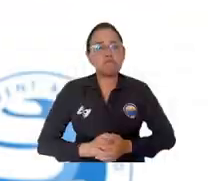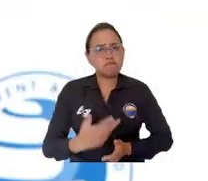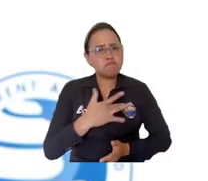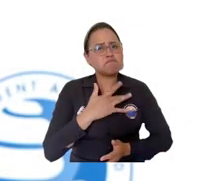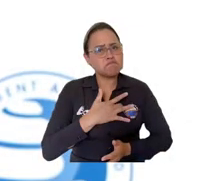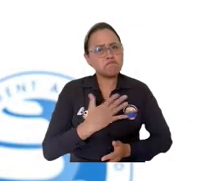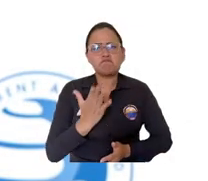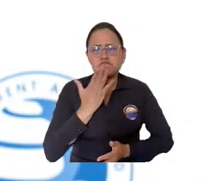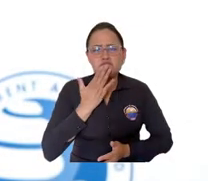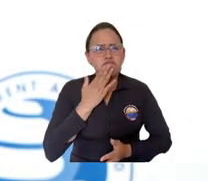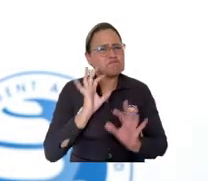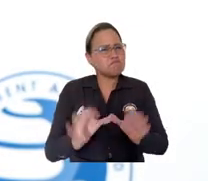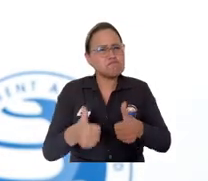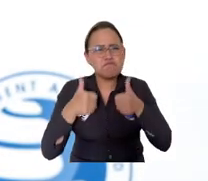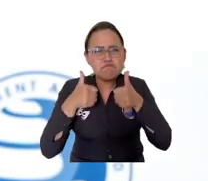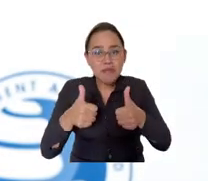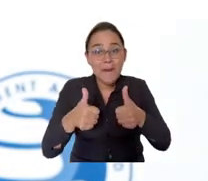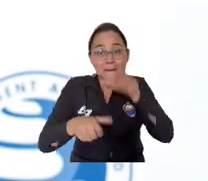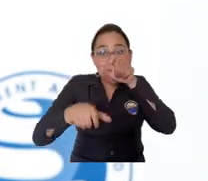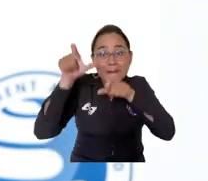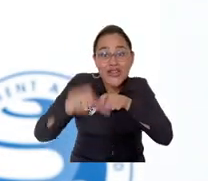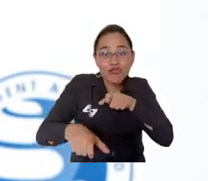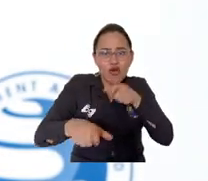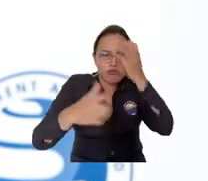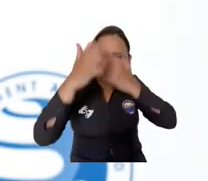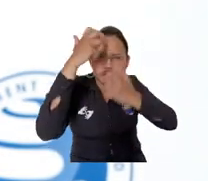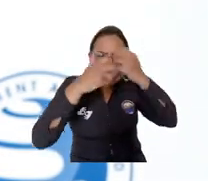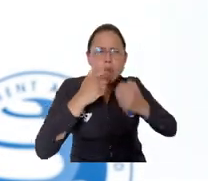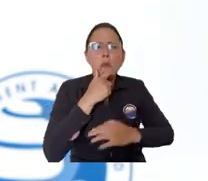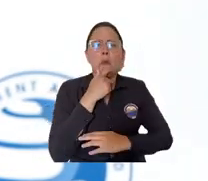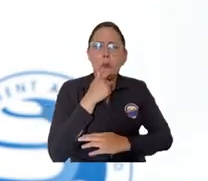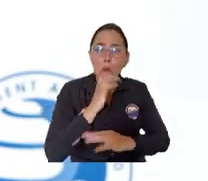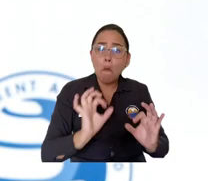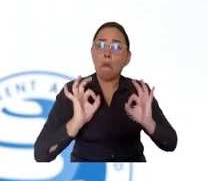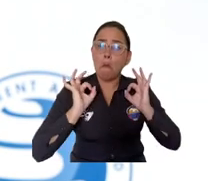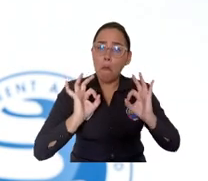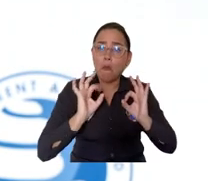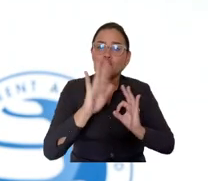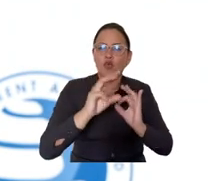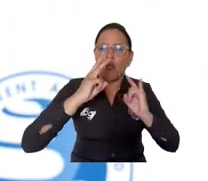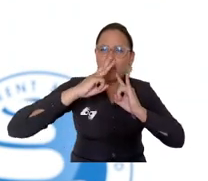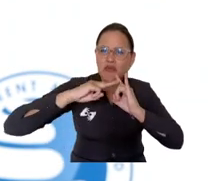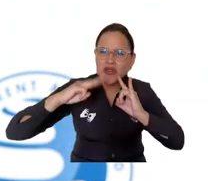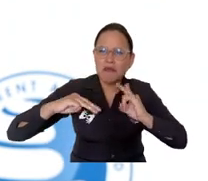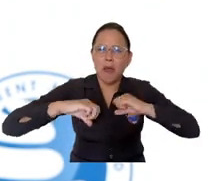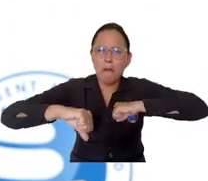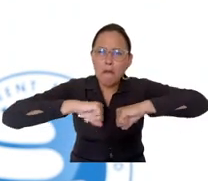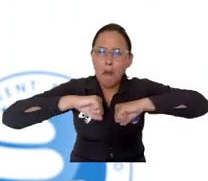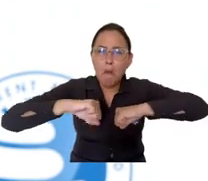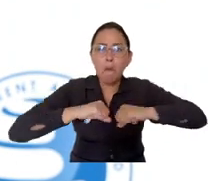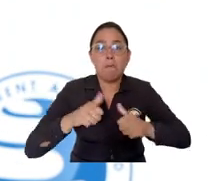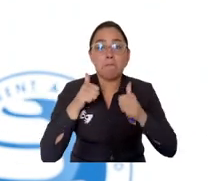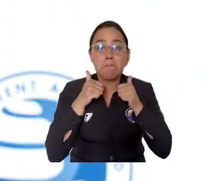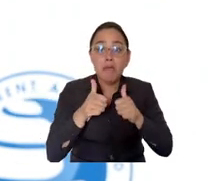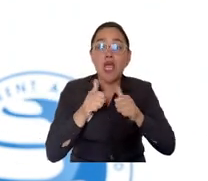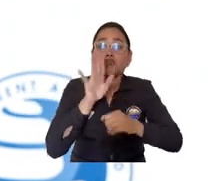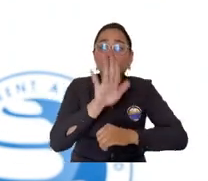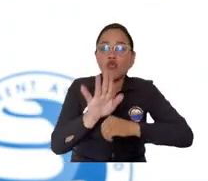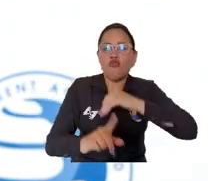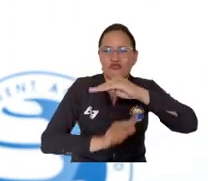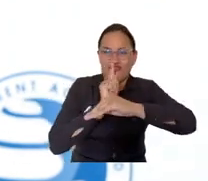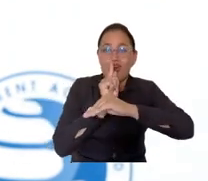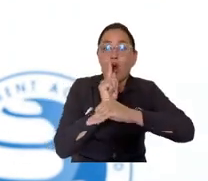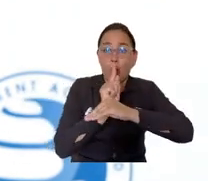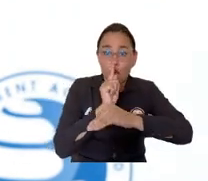Nos fue muy bien en la visita, el auditor valora los avances que ha hecho la Universidad del Magdalena, que ha hecho la facultad y por supuesto